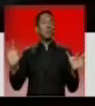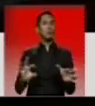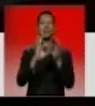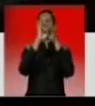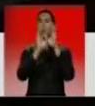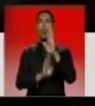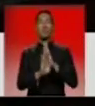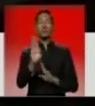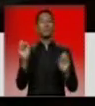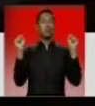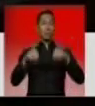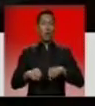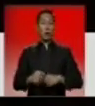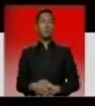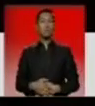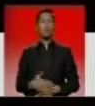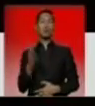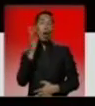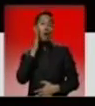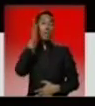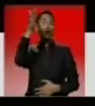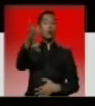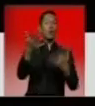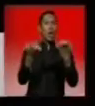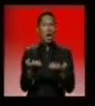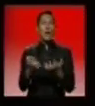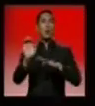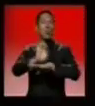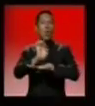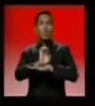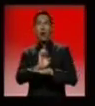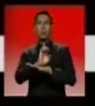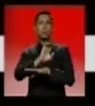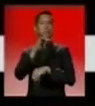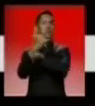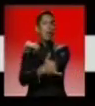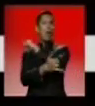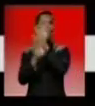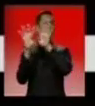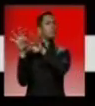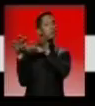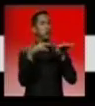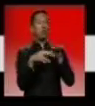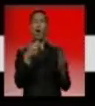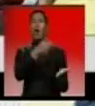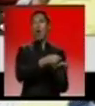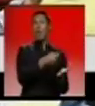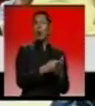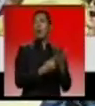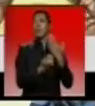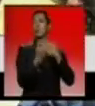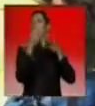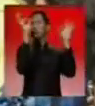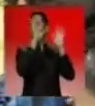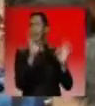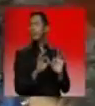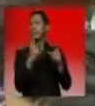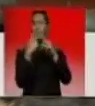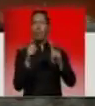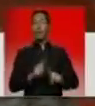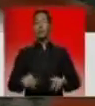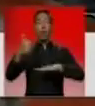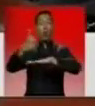una hoja de ruta para el futuro, que articulará el desarrollo de los sectores eléctricos y hidrocarburíferos para producción. Durante el evento, las